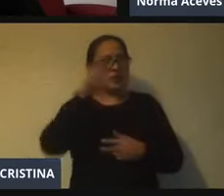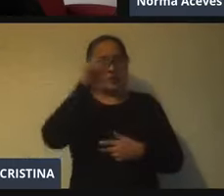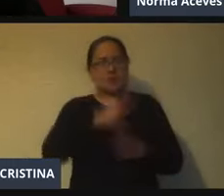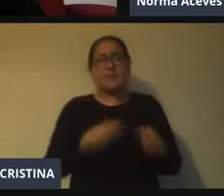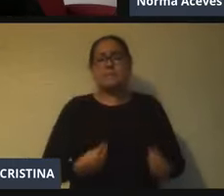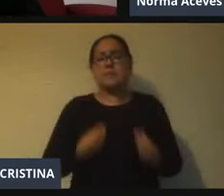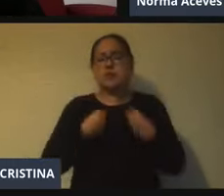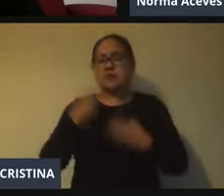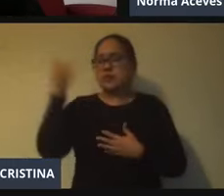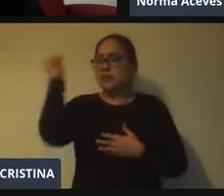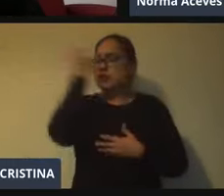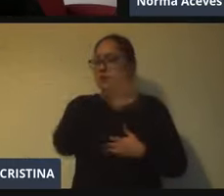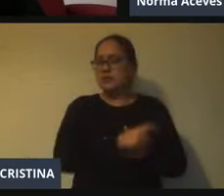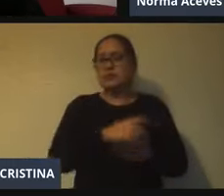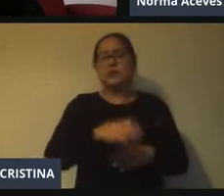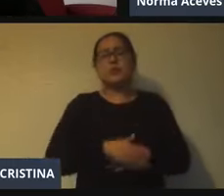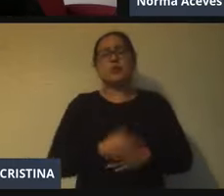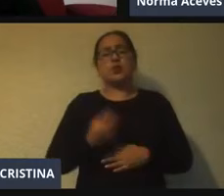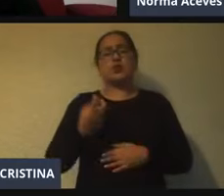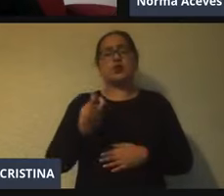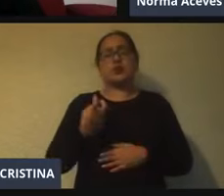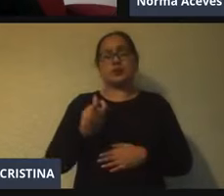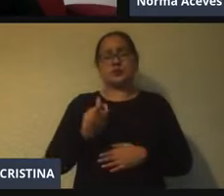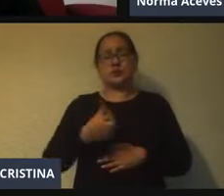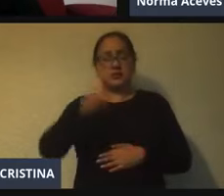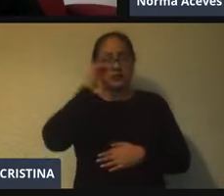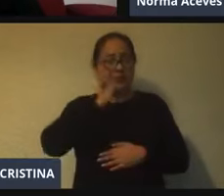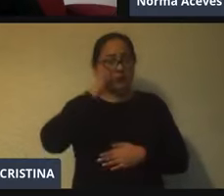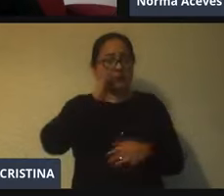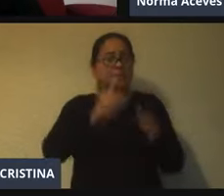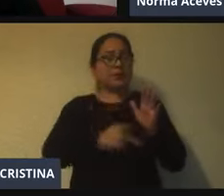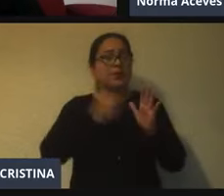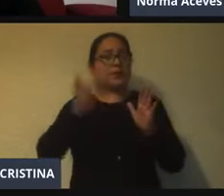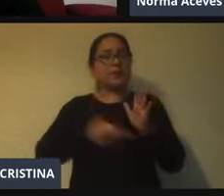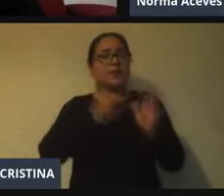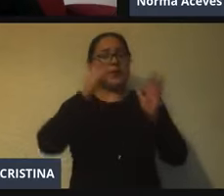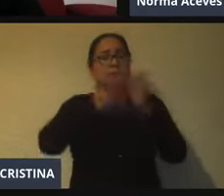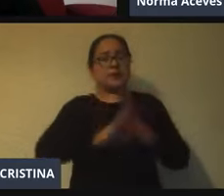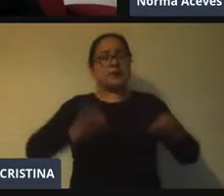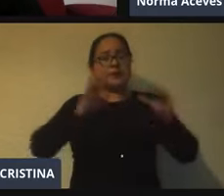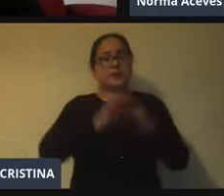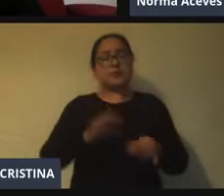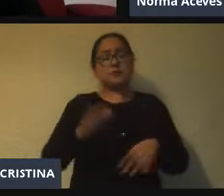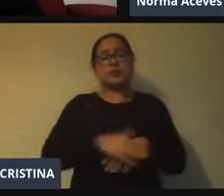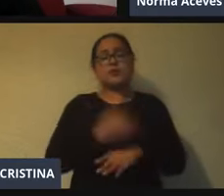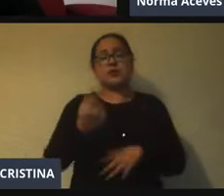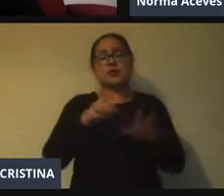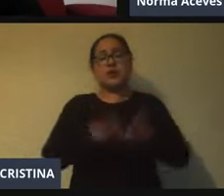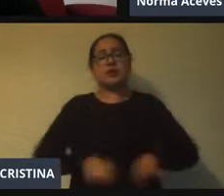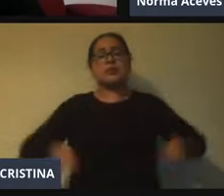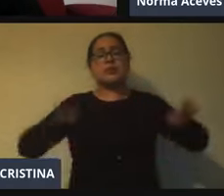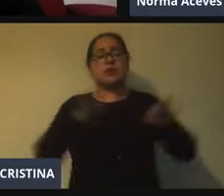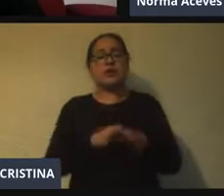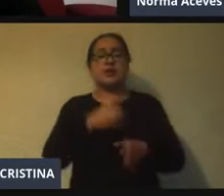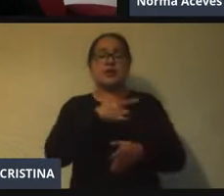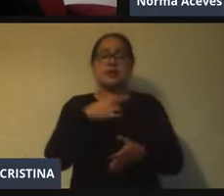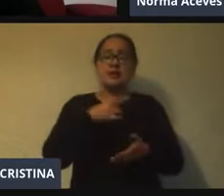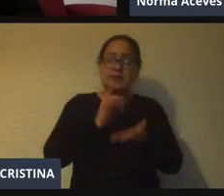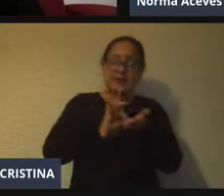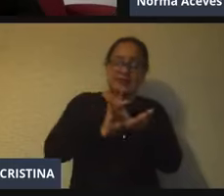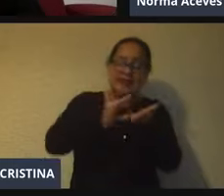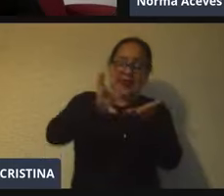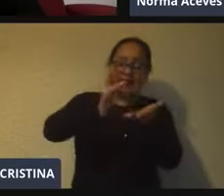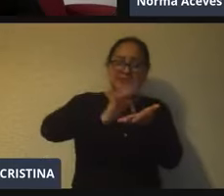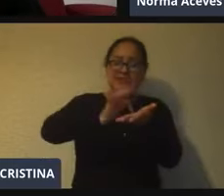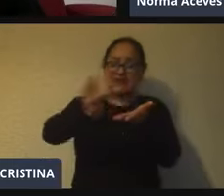complicadas, y por eso reitero siempre la importancia de agradecer. En esta vida tenemos que